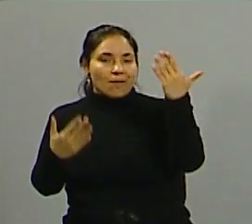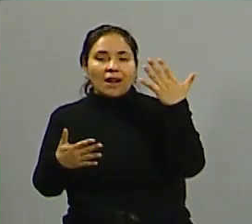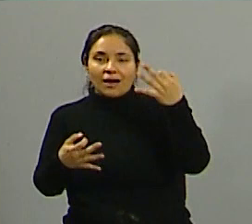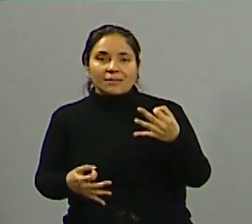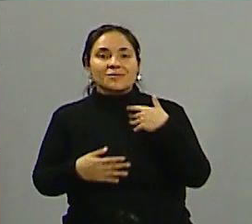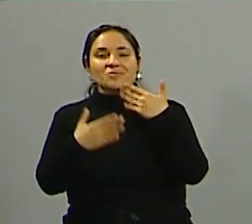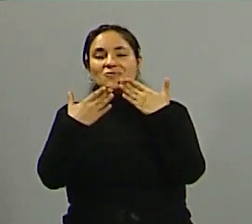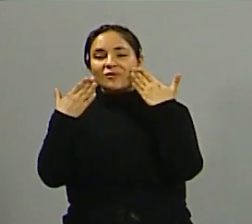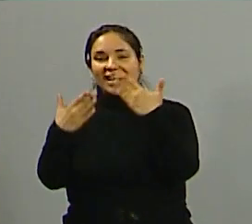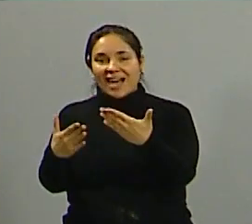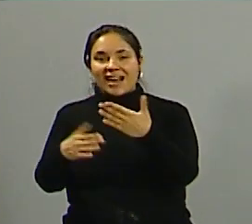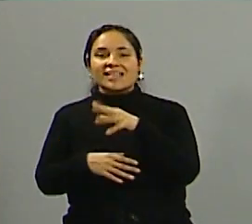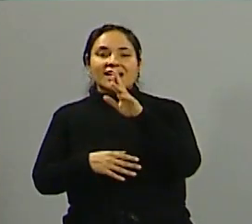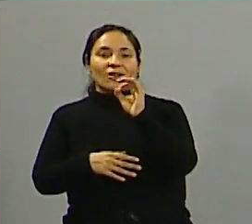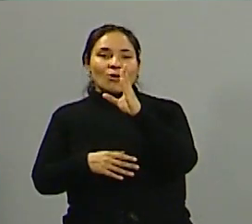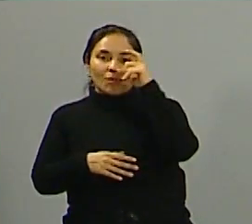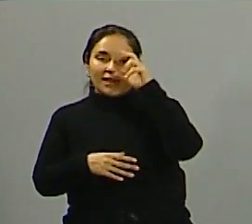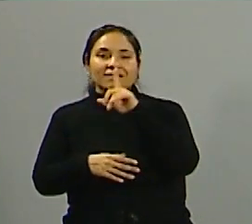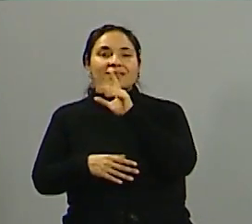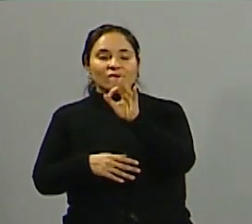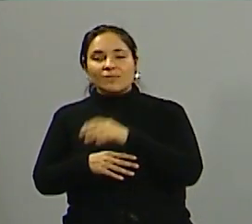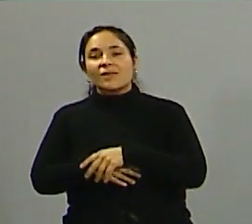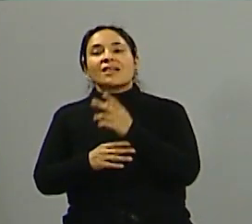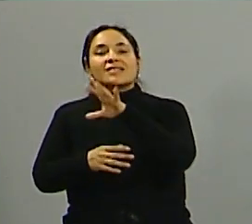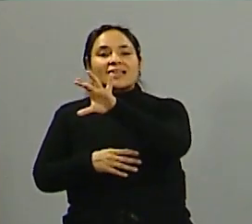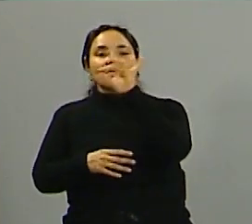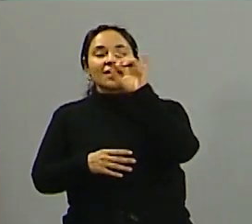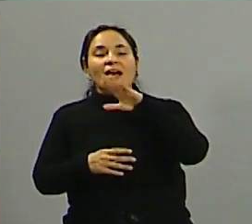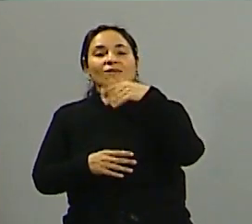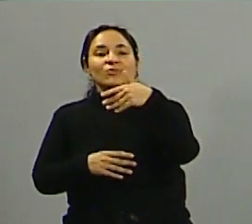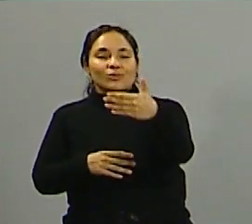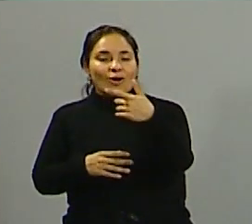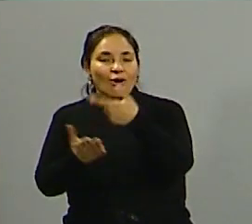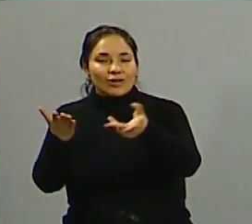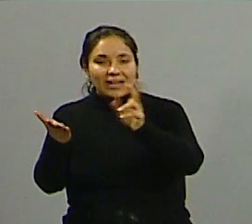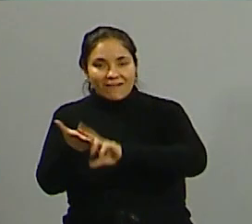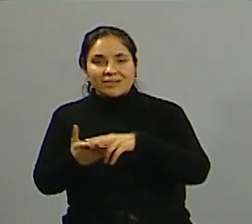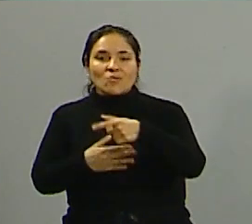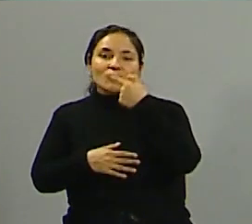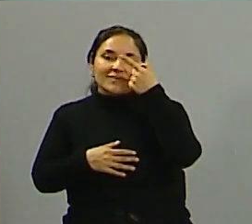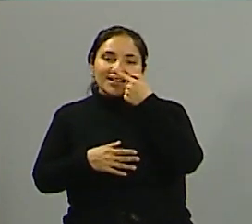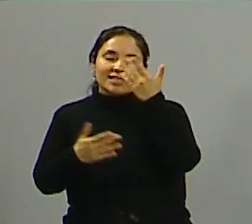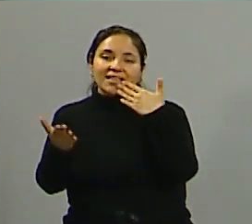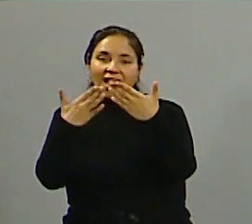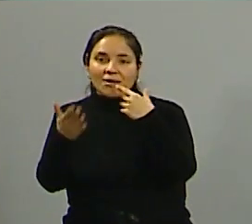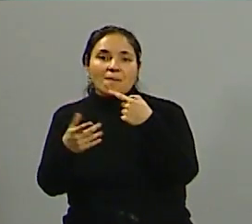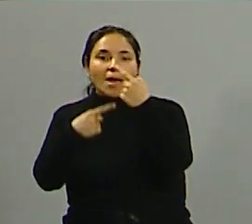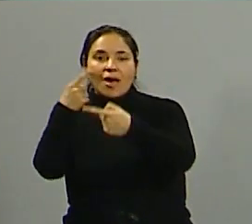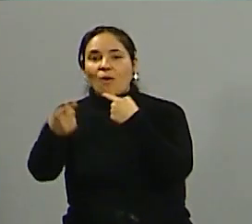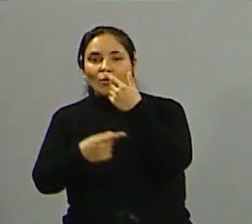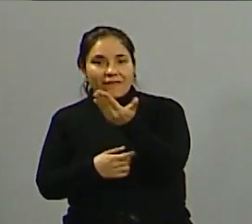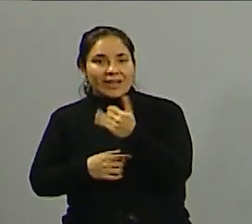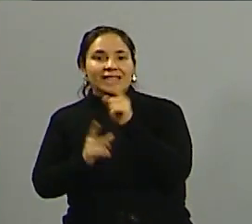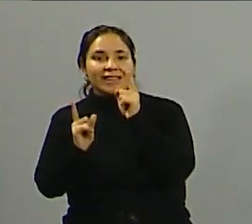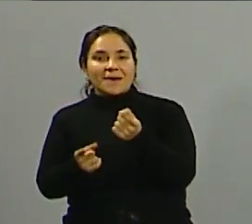gracias. A ha sido un placer tenerte acá. Seguramente te vamos a volver a invitar porque ha sido una charla muy interesante y nos quedaron preguntas por hacerte. Así que será hasta